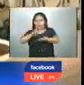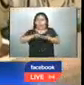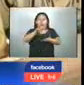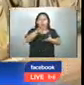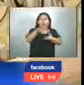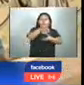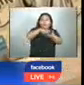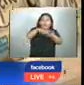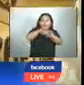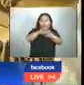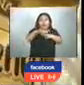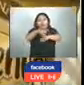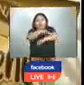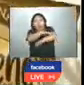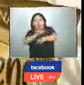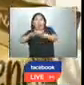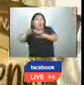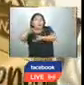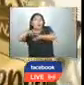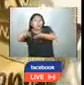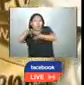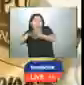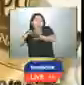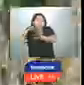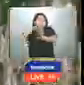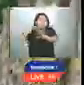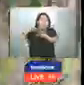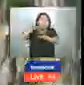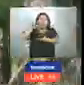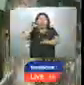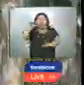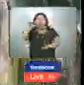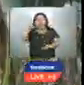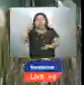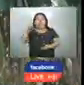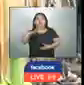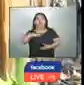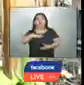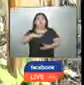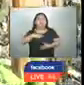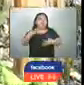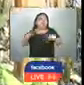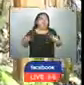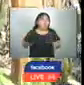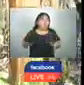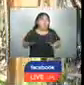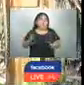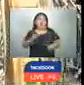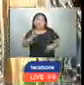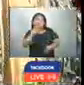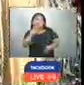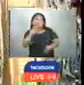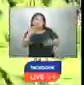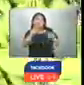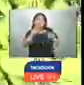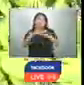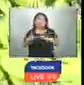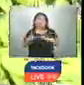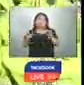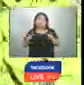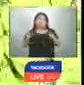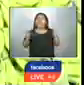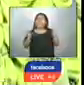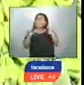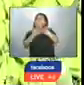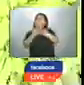yuca, plátano y malanga y la otra es yuca con sal, proporcionando una alternativa diferente de sabor, la cual combina